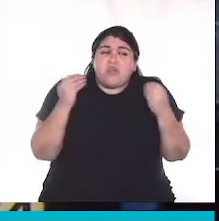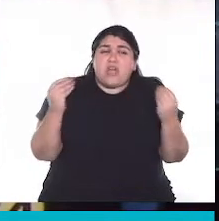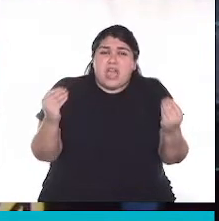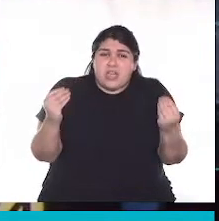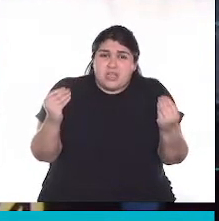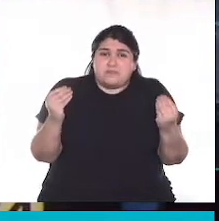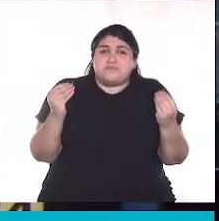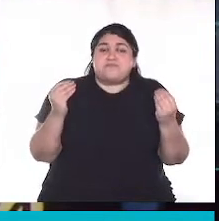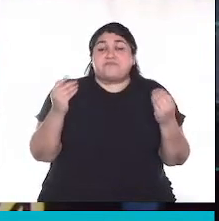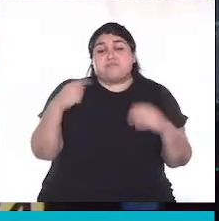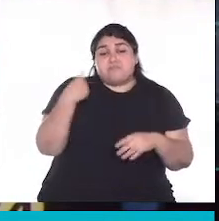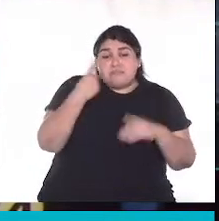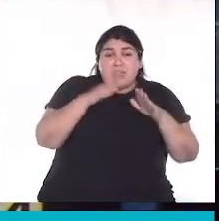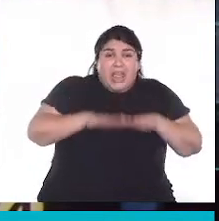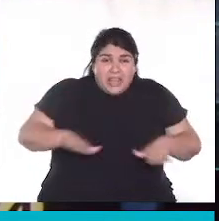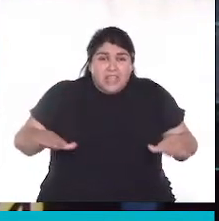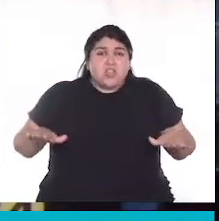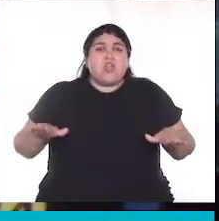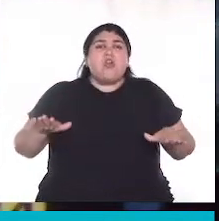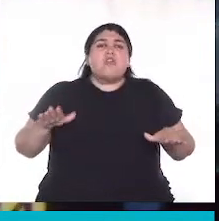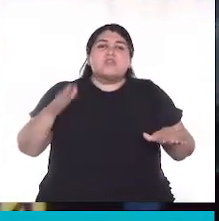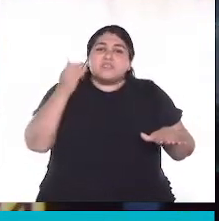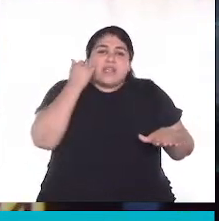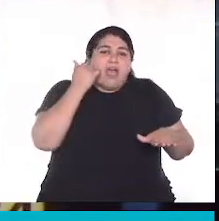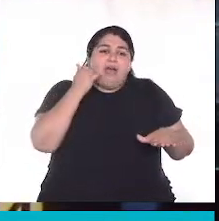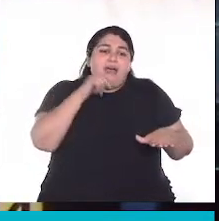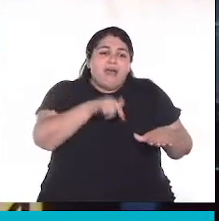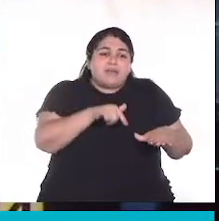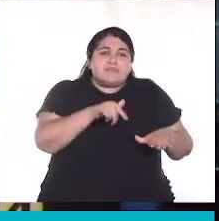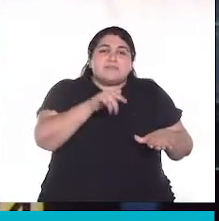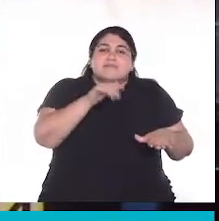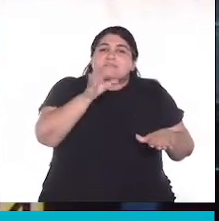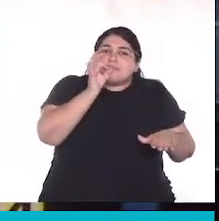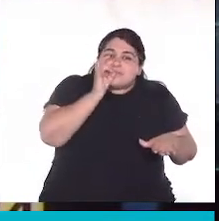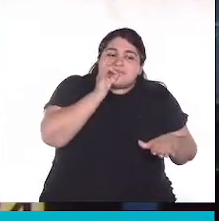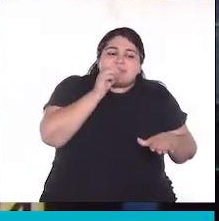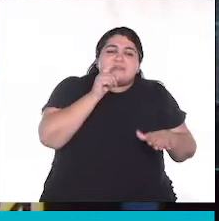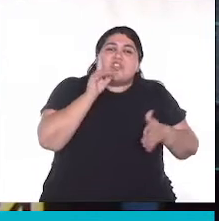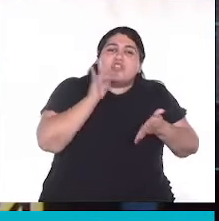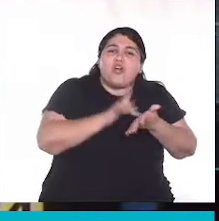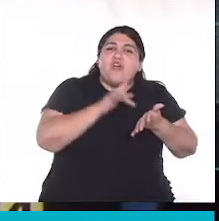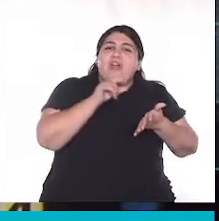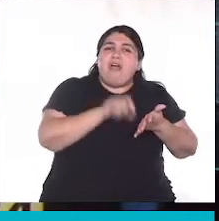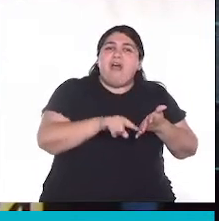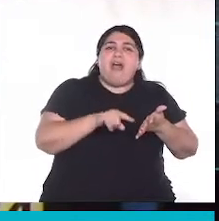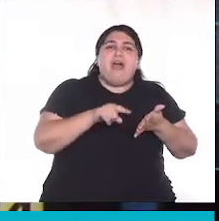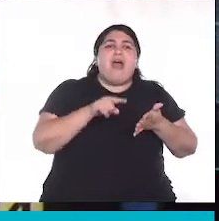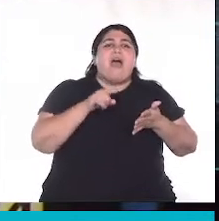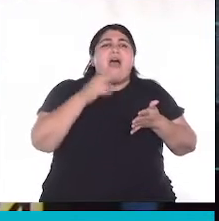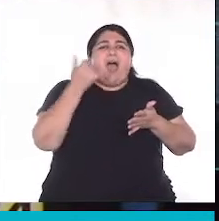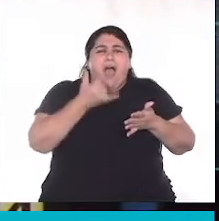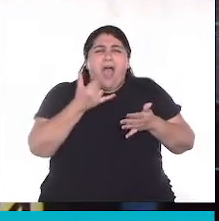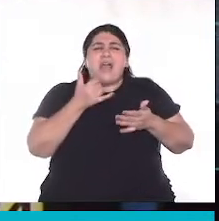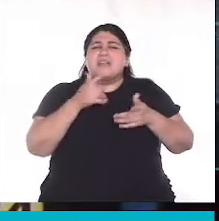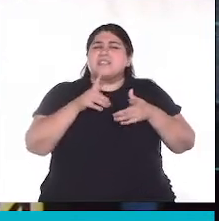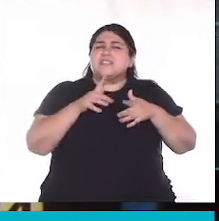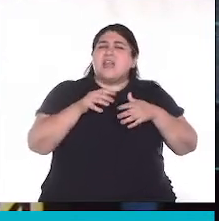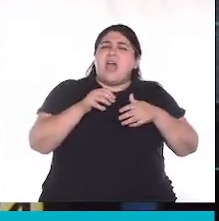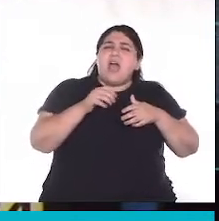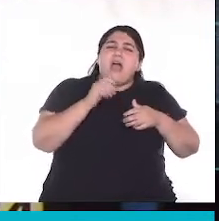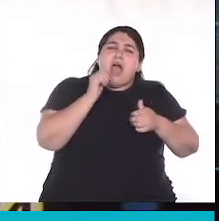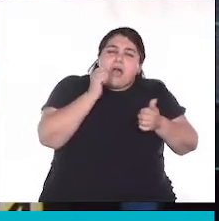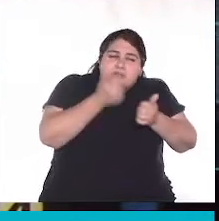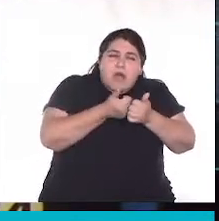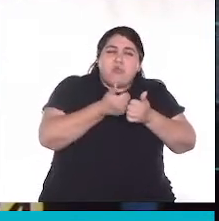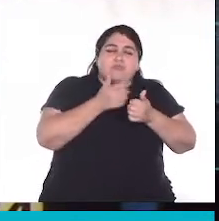cuando los niños entran ya en un consumo y viven toda clase de abuso producto de ese consumo